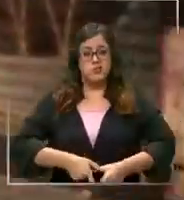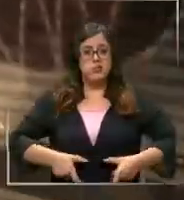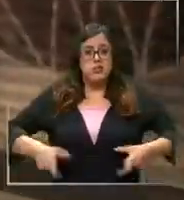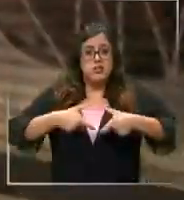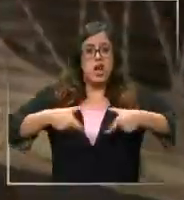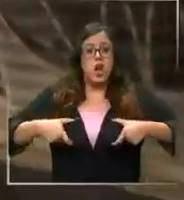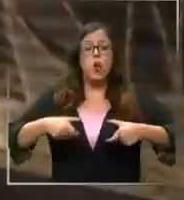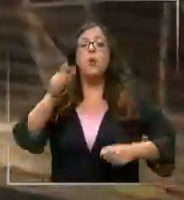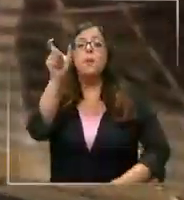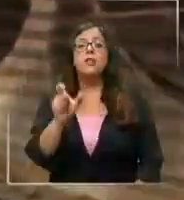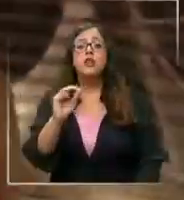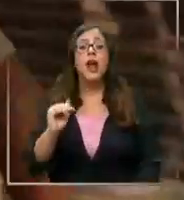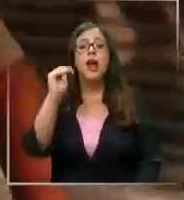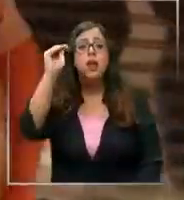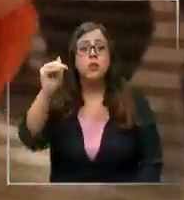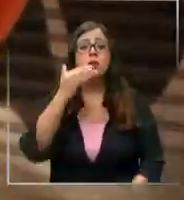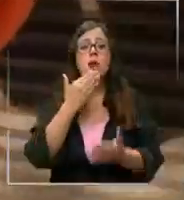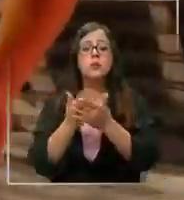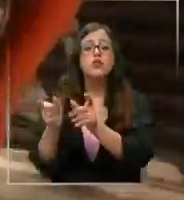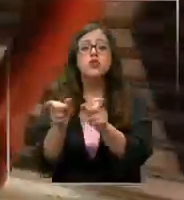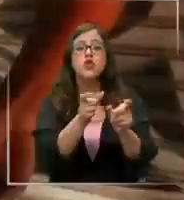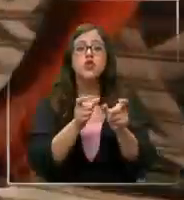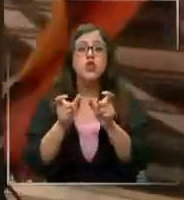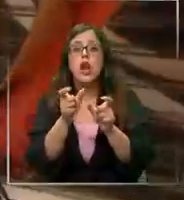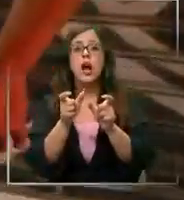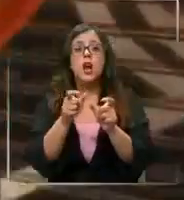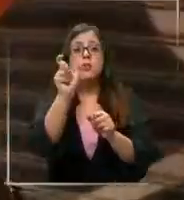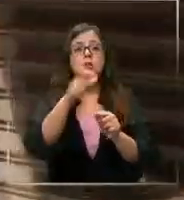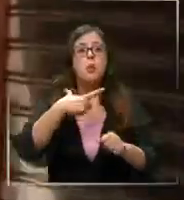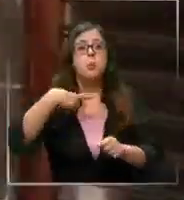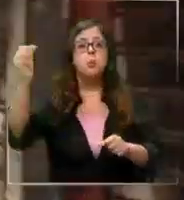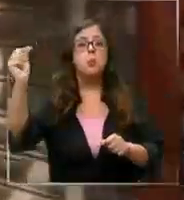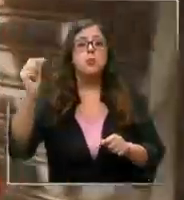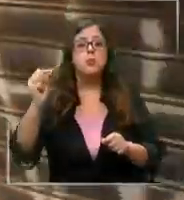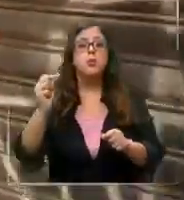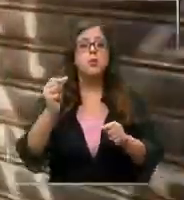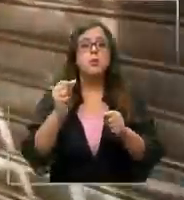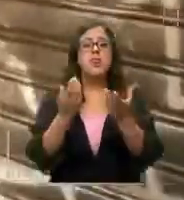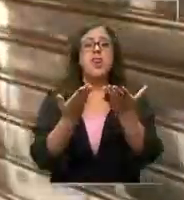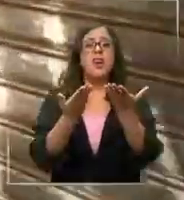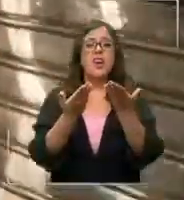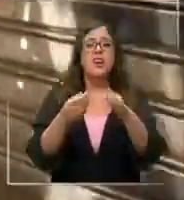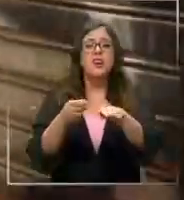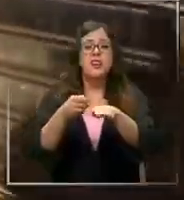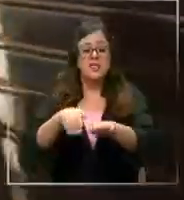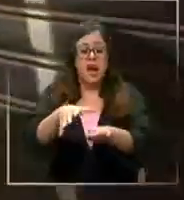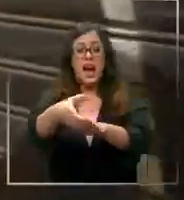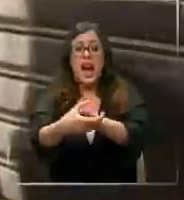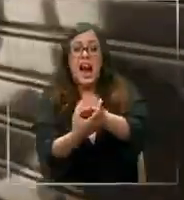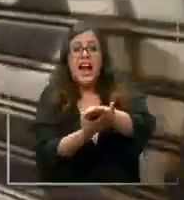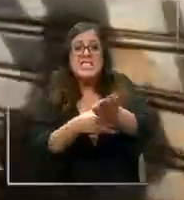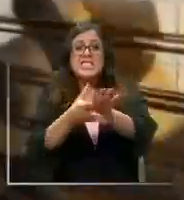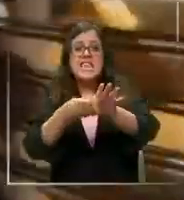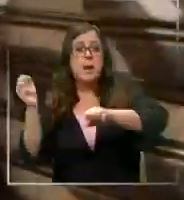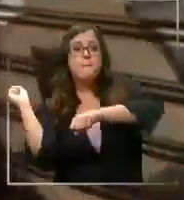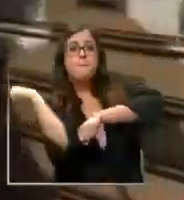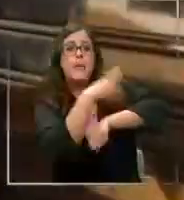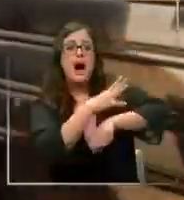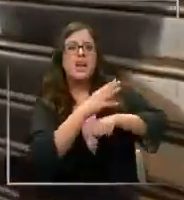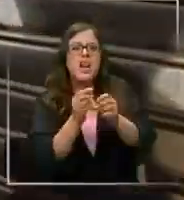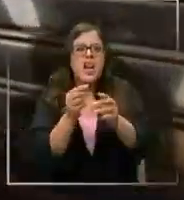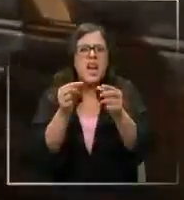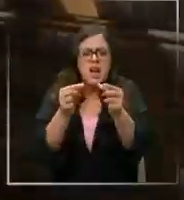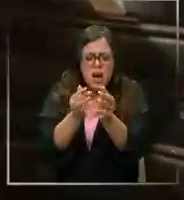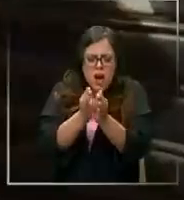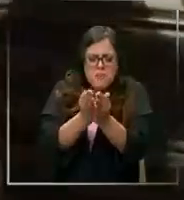persona adulta, quien al momento de controlarlo, huye y lanza un calcetín con gran cantidad de papelillos cuadriculados